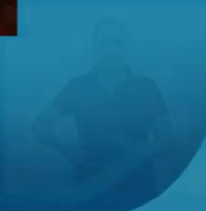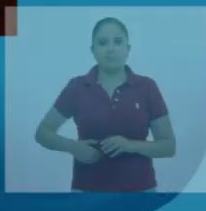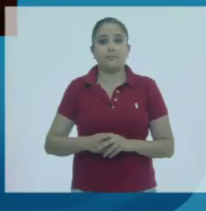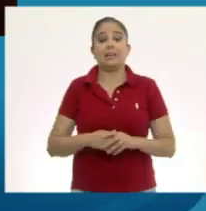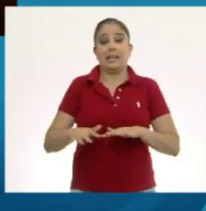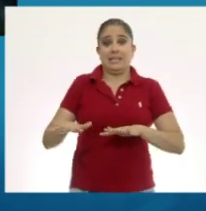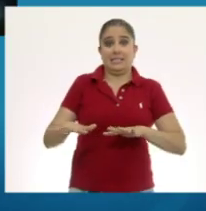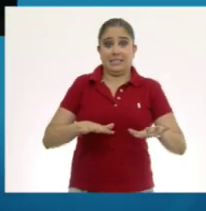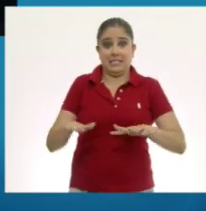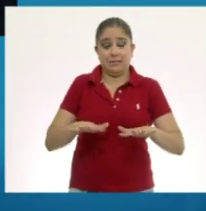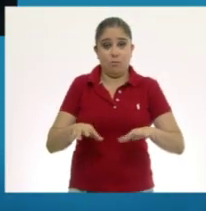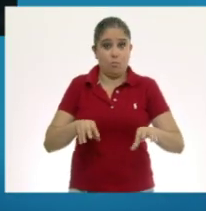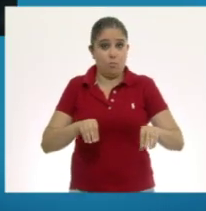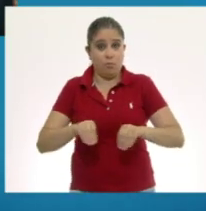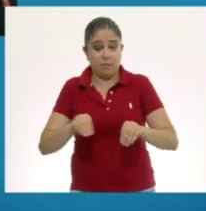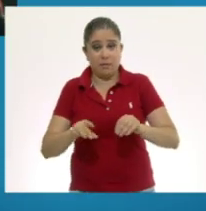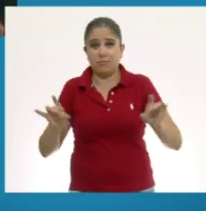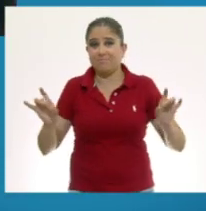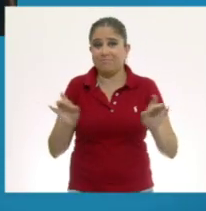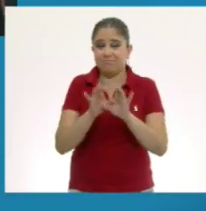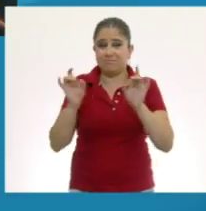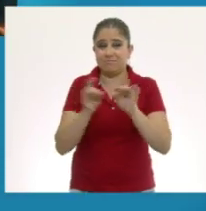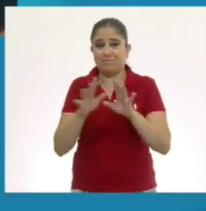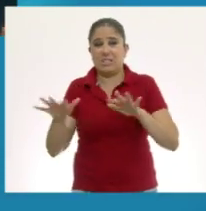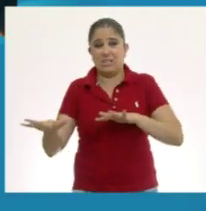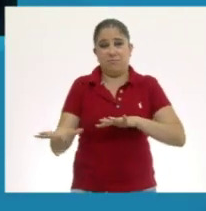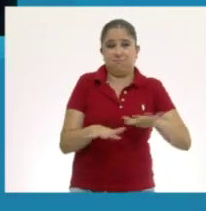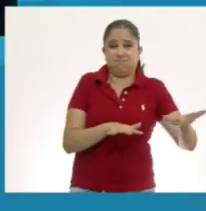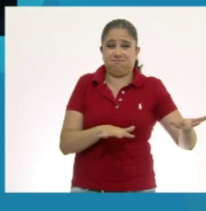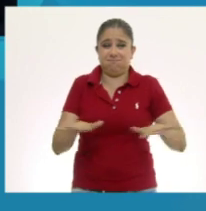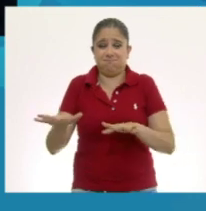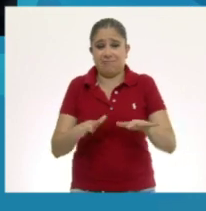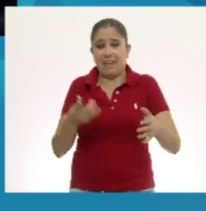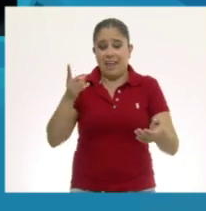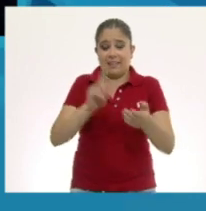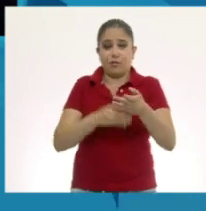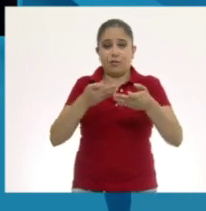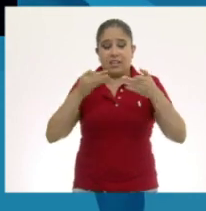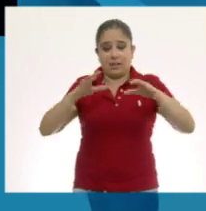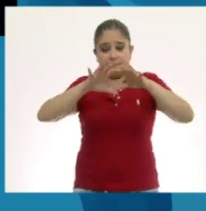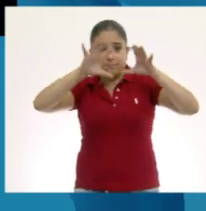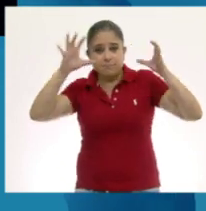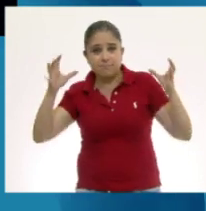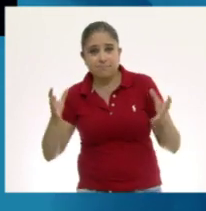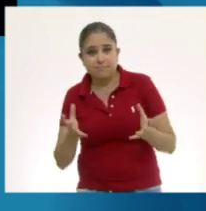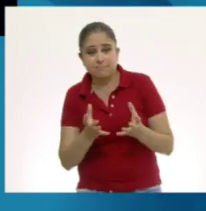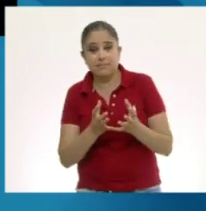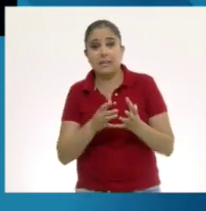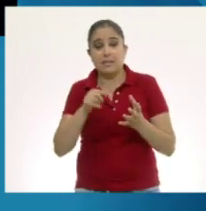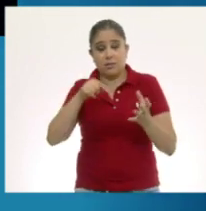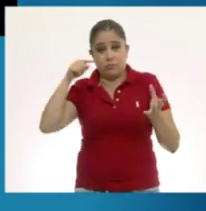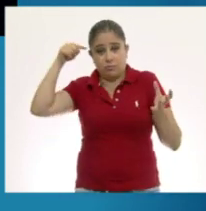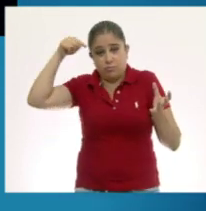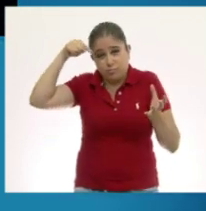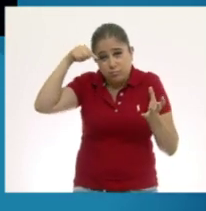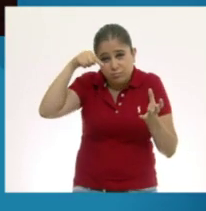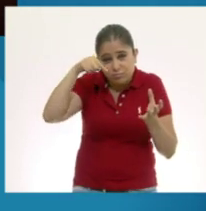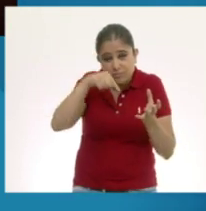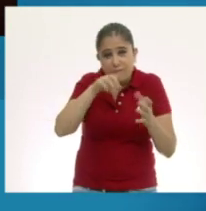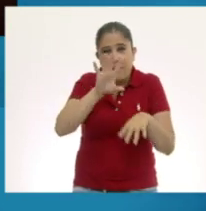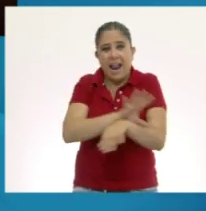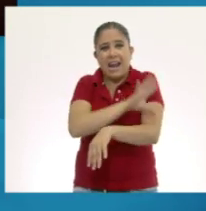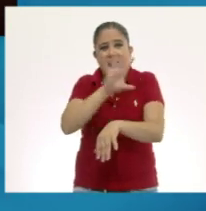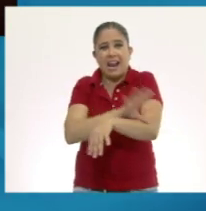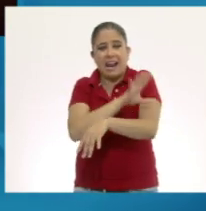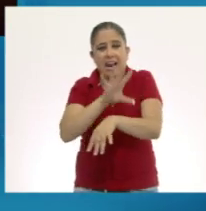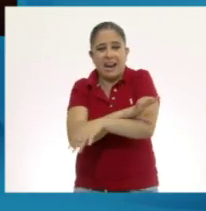Un sismo es un movimiento repentino y turbulento que surge del interior de la Tierra. Llega a la superficie en forma de energía